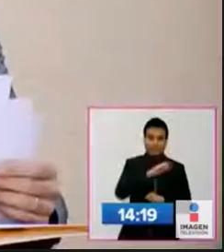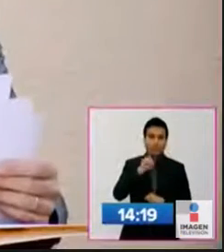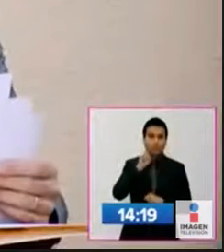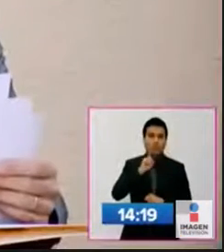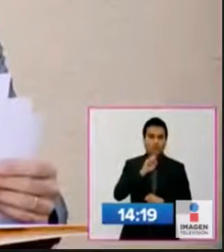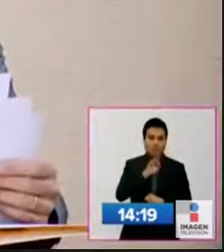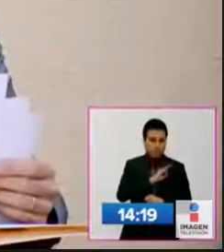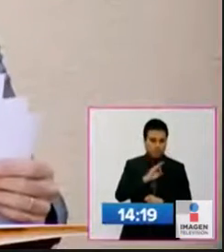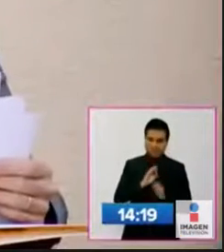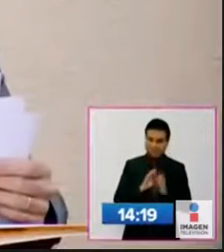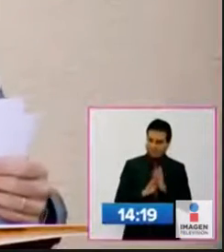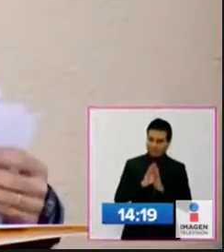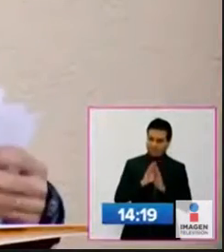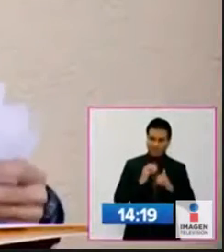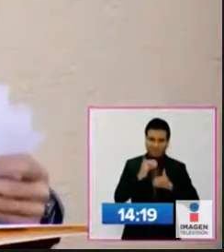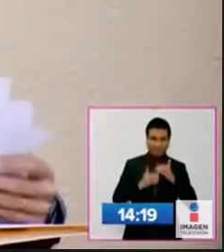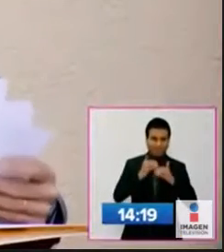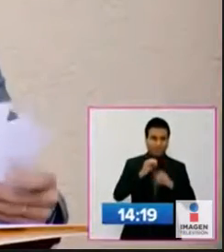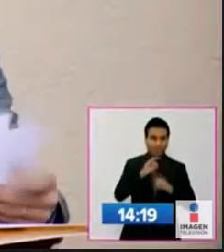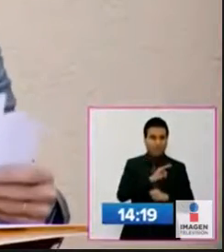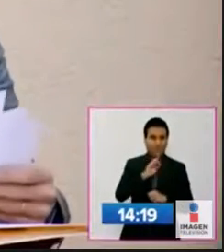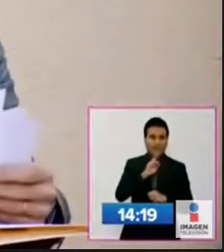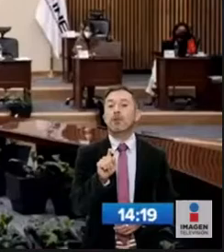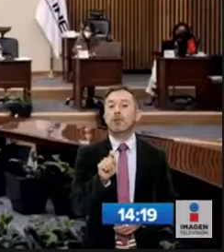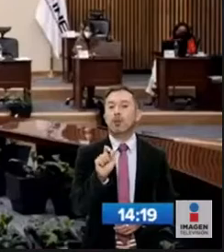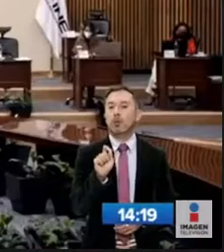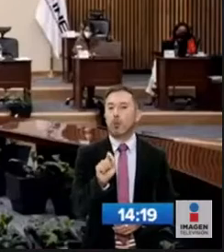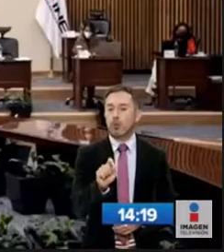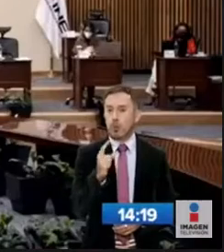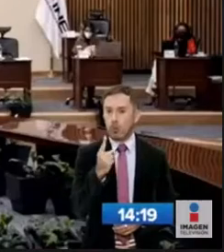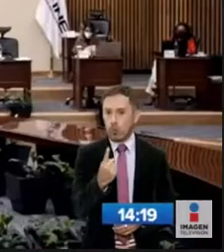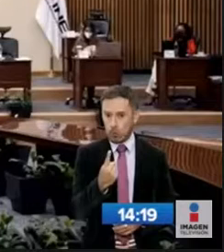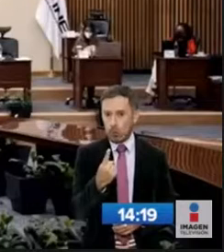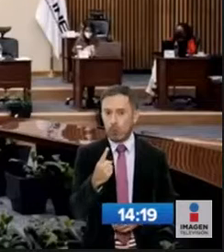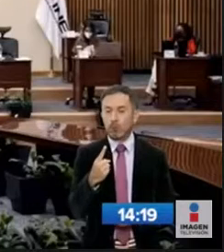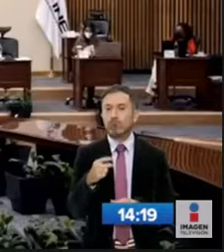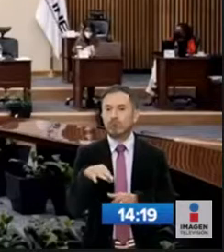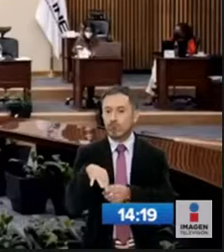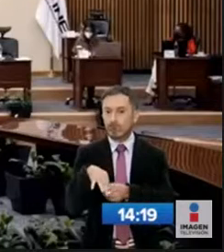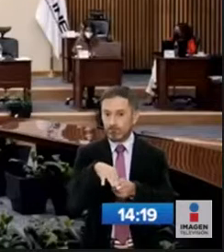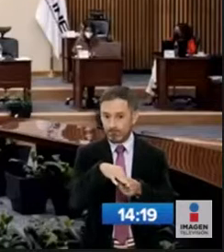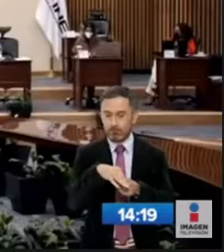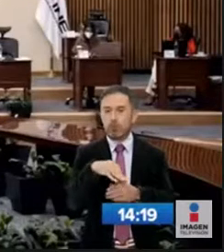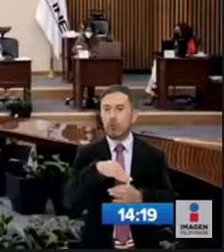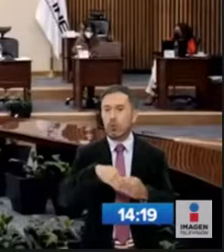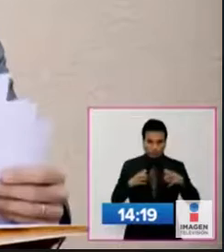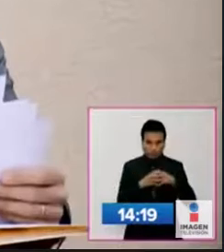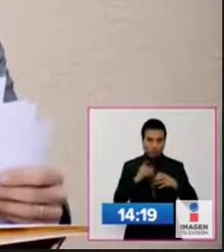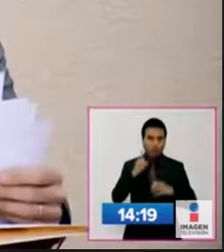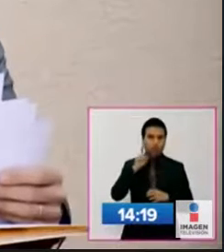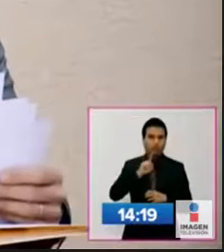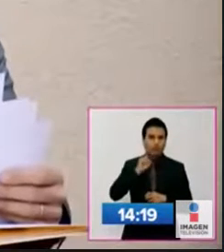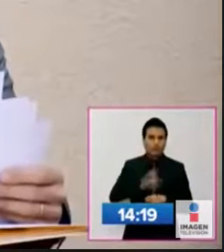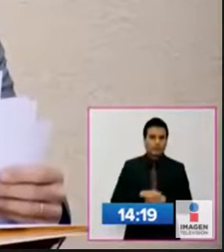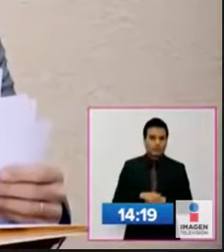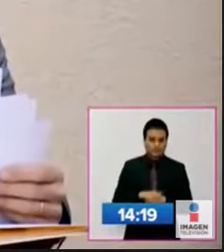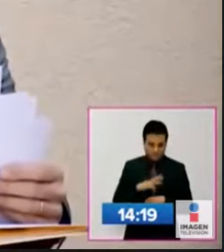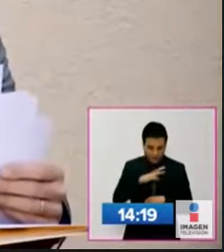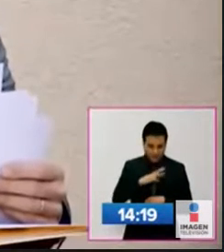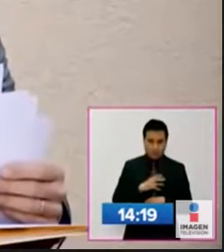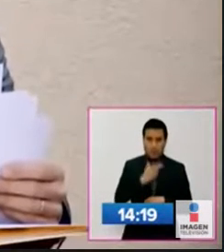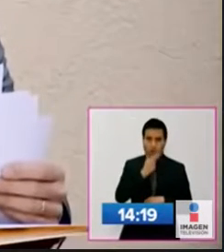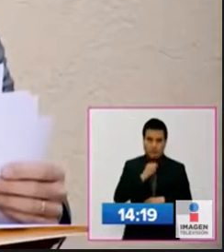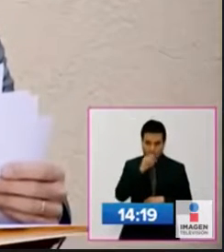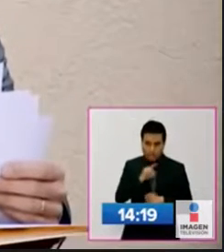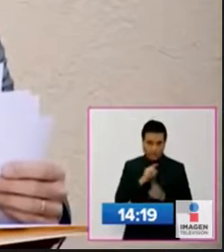de seriedad y de sustento. En un análisis realizado por las Secretarías de Hacienda y de la Función Pública, determinaron que